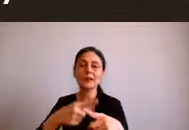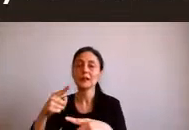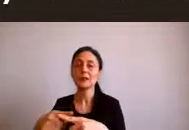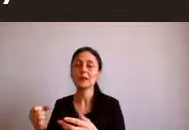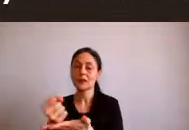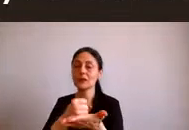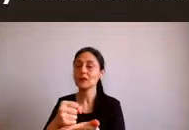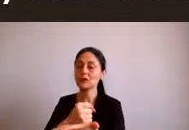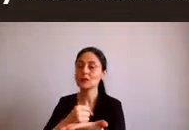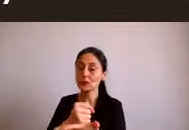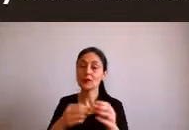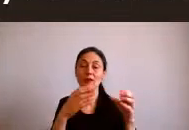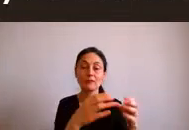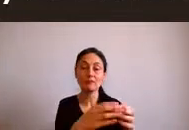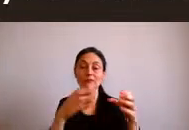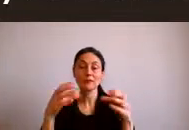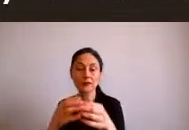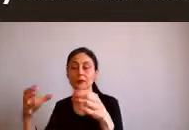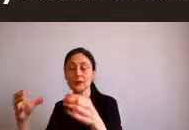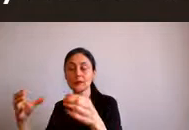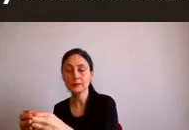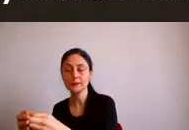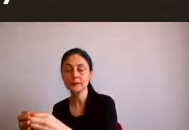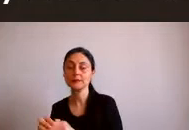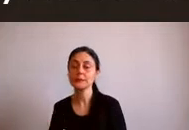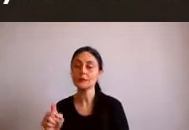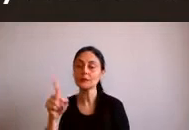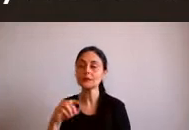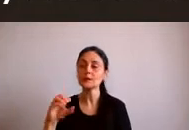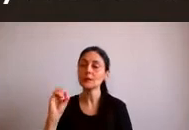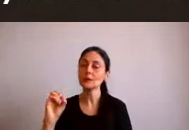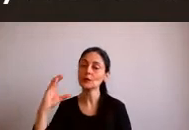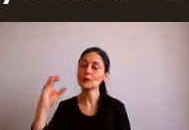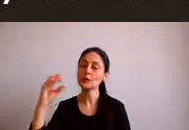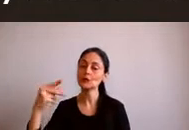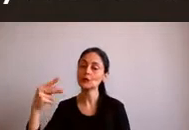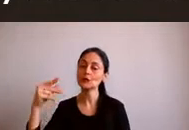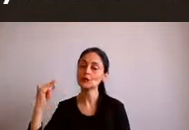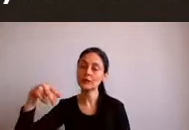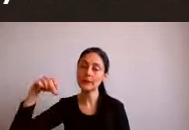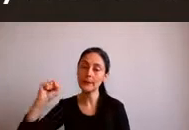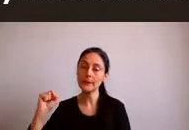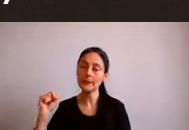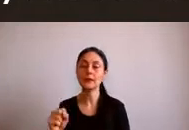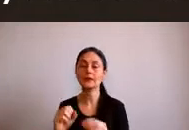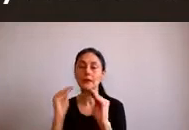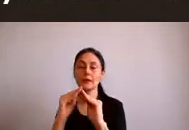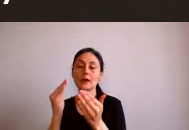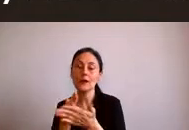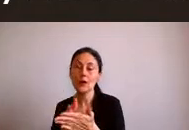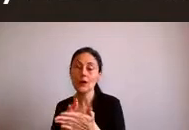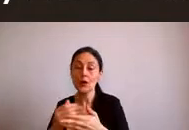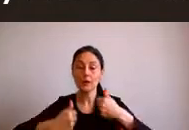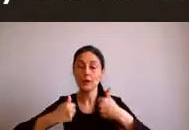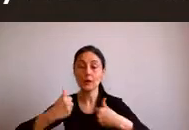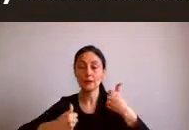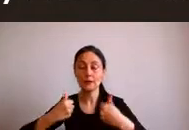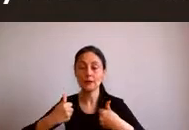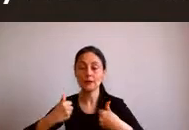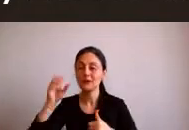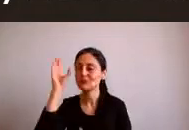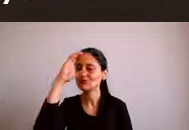sociedades, en este caso, por ejemplo, la SOCHIMI, la Sociedad también de Medicina Física, los colegios profesionales, han buscado